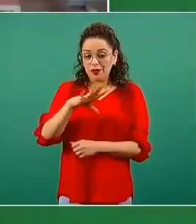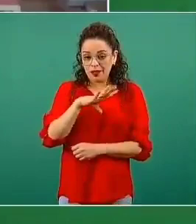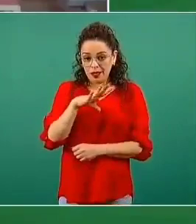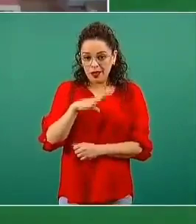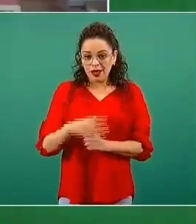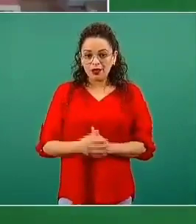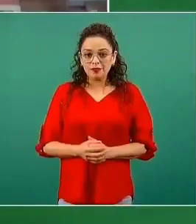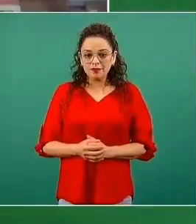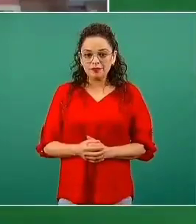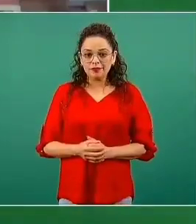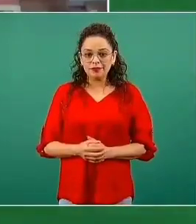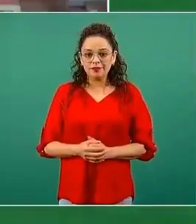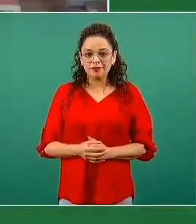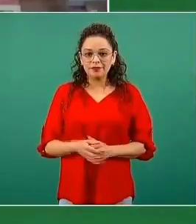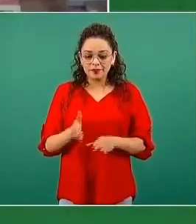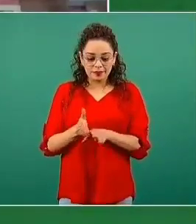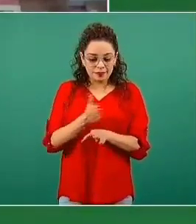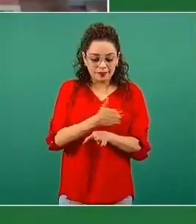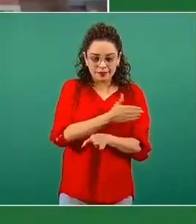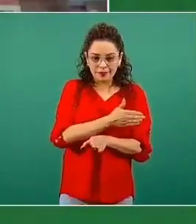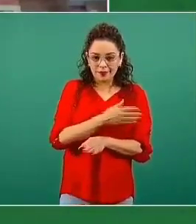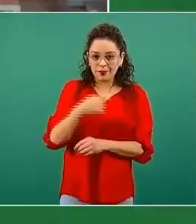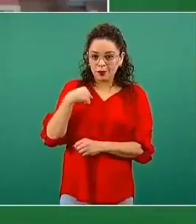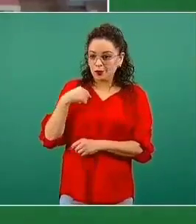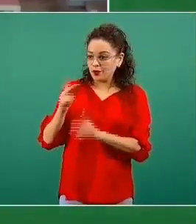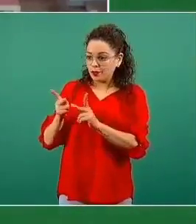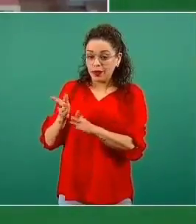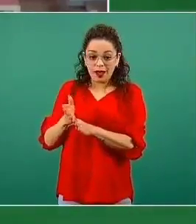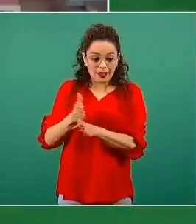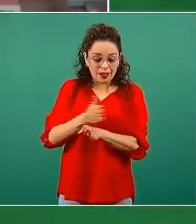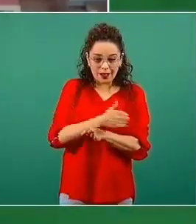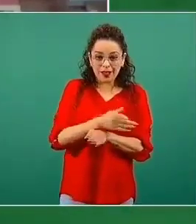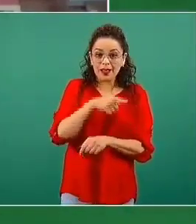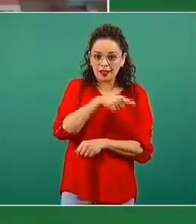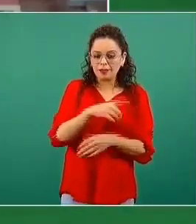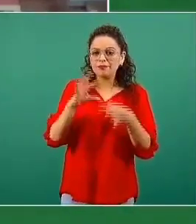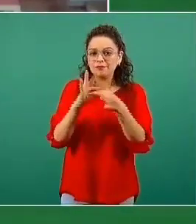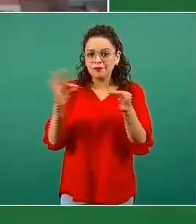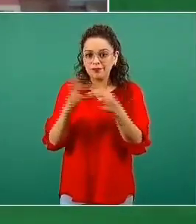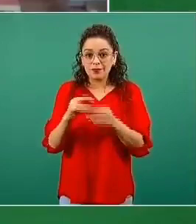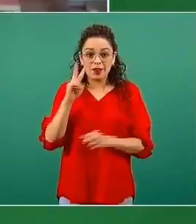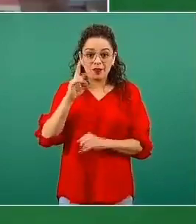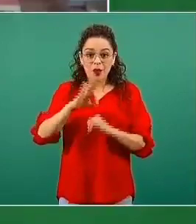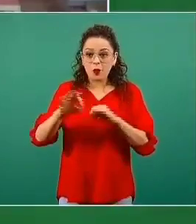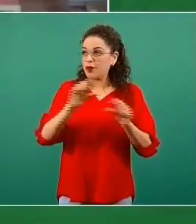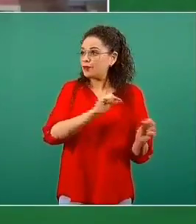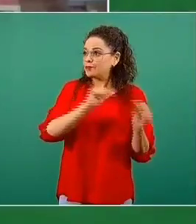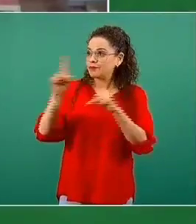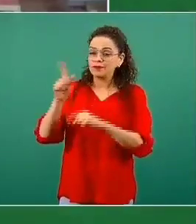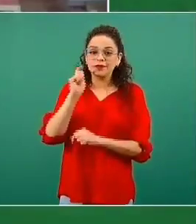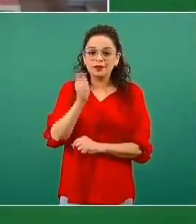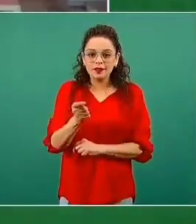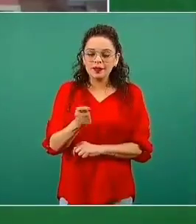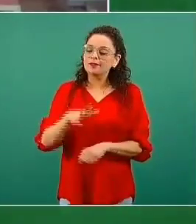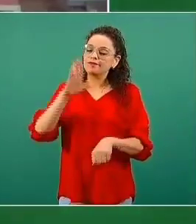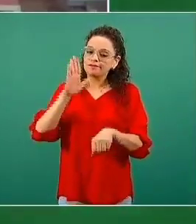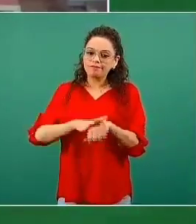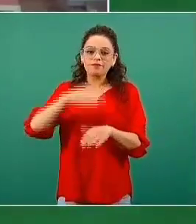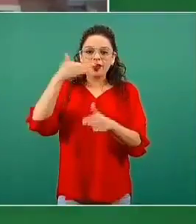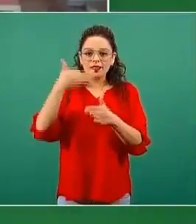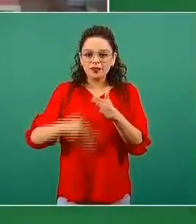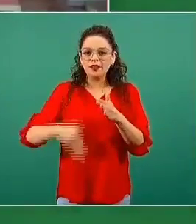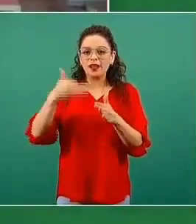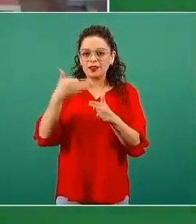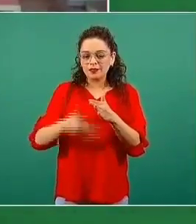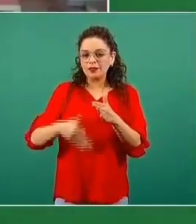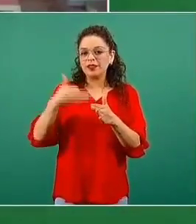lo que presentaron quienes me antecedieron como por lo que se ve en esta última lámina, nos queda mucho trabajo para los